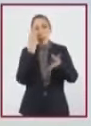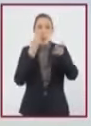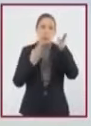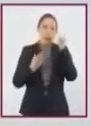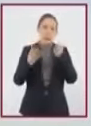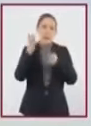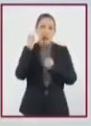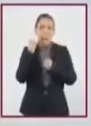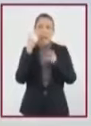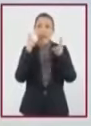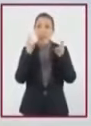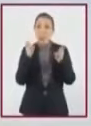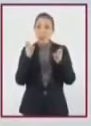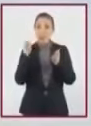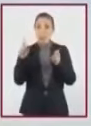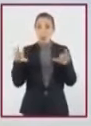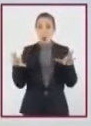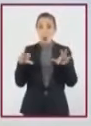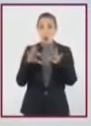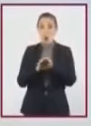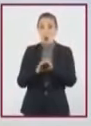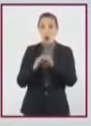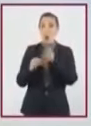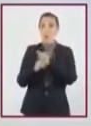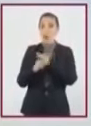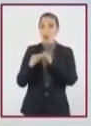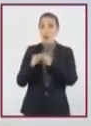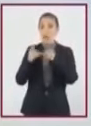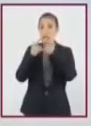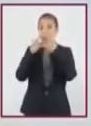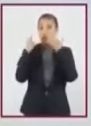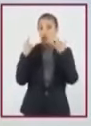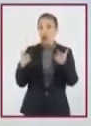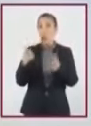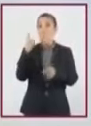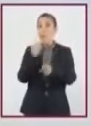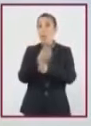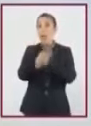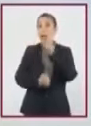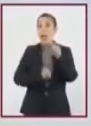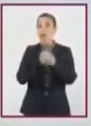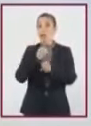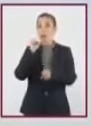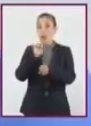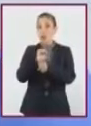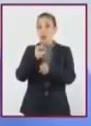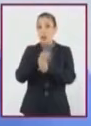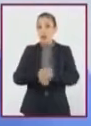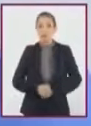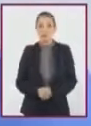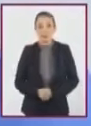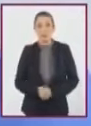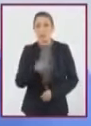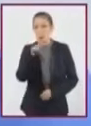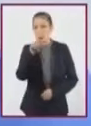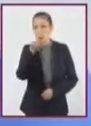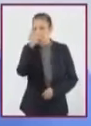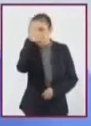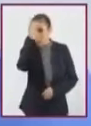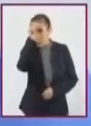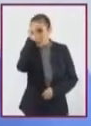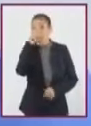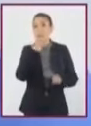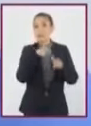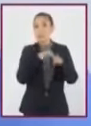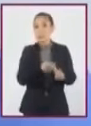conocimientos sobre temas correspondientes a la asignatura de Historia de primer grado de secundaria. Recuerden que